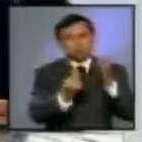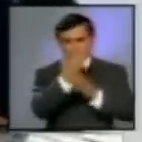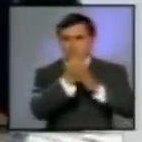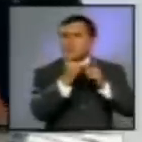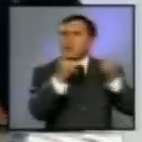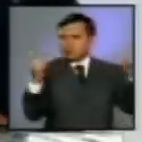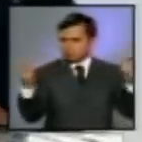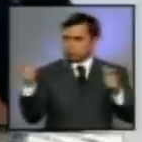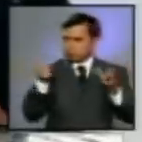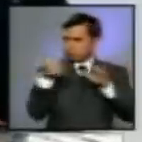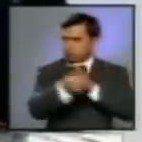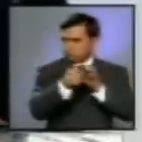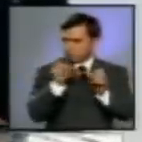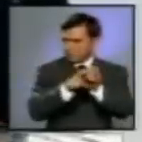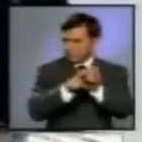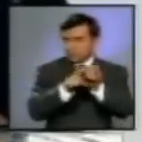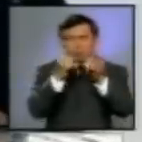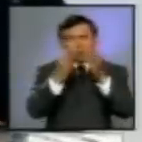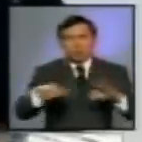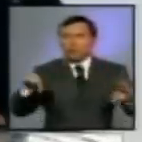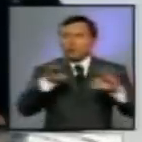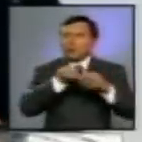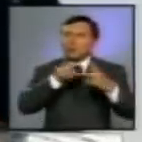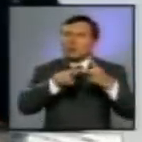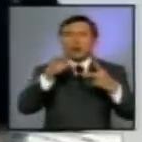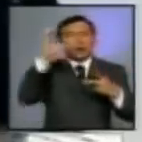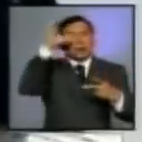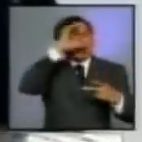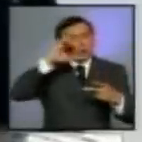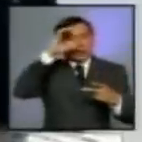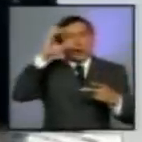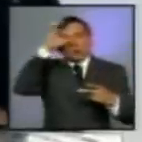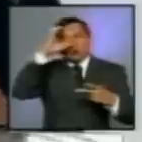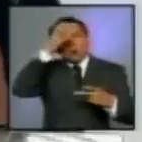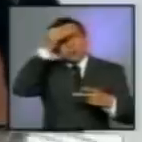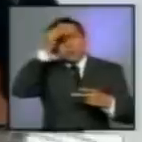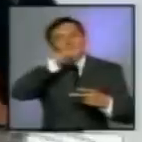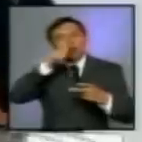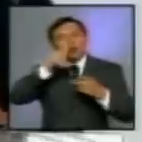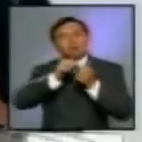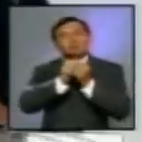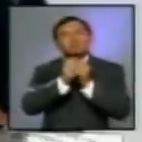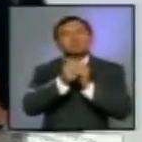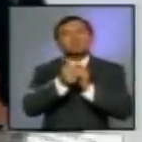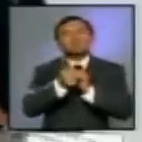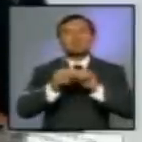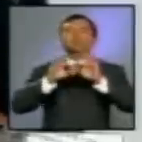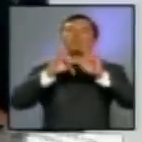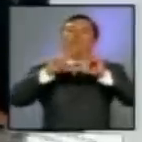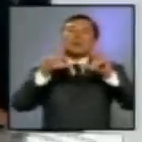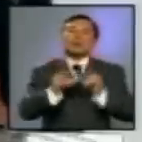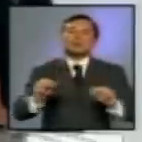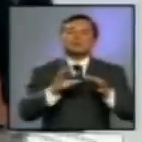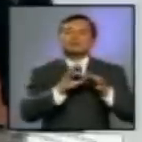Creo profundamente que la cultura es un camino de reconstrucción de la paz. Cuando un niño toca un instrumento